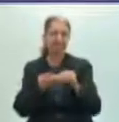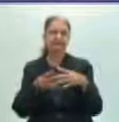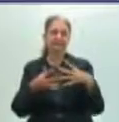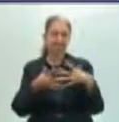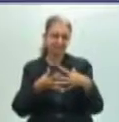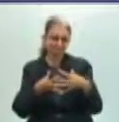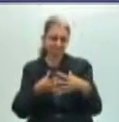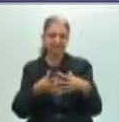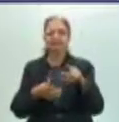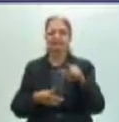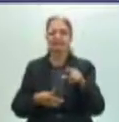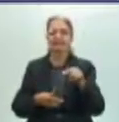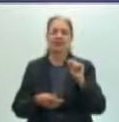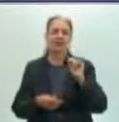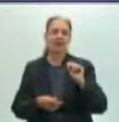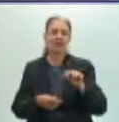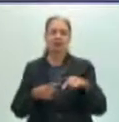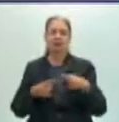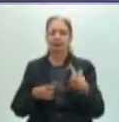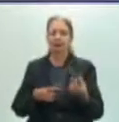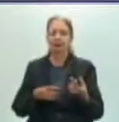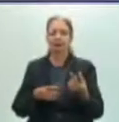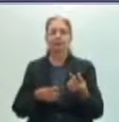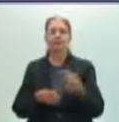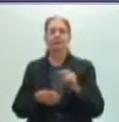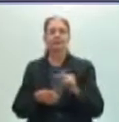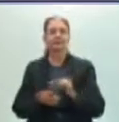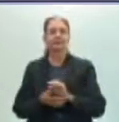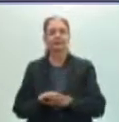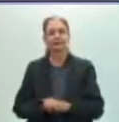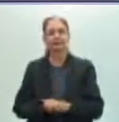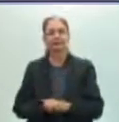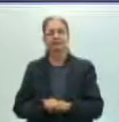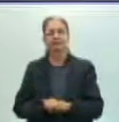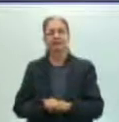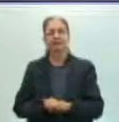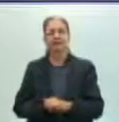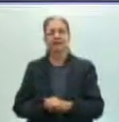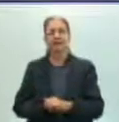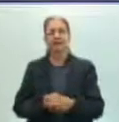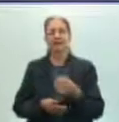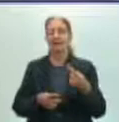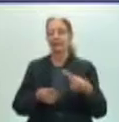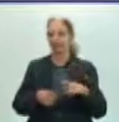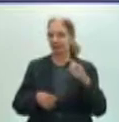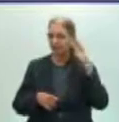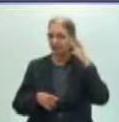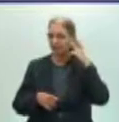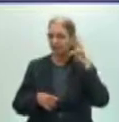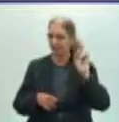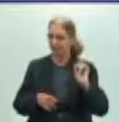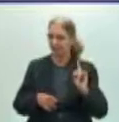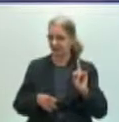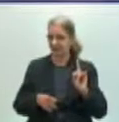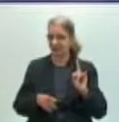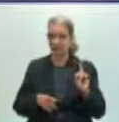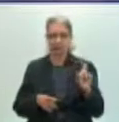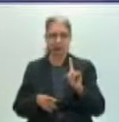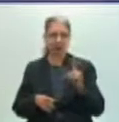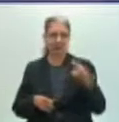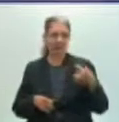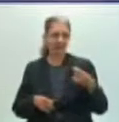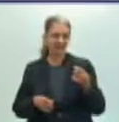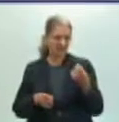Vamos a dar paso al próximo inciso. Pero recuerda algo, que no te debe